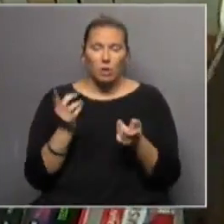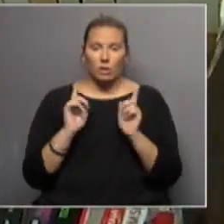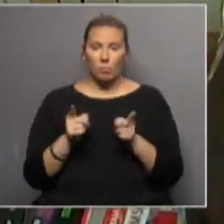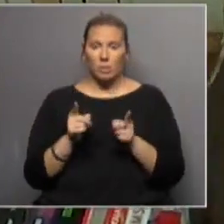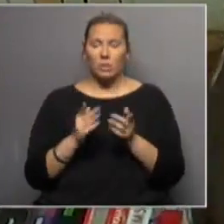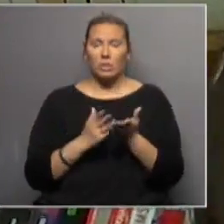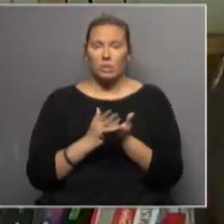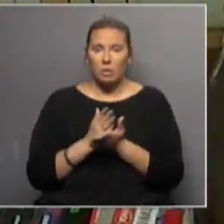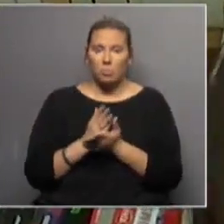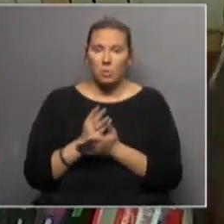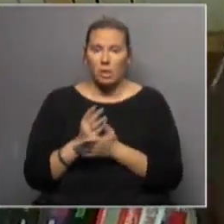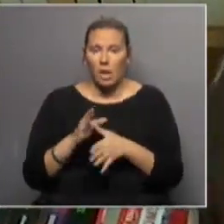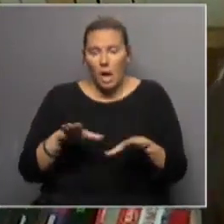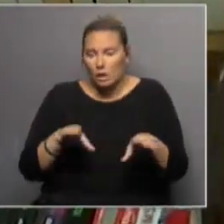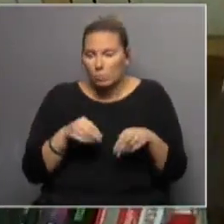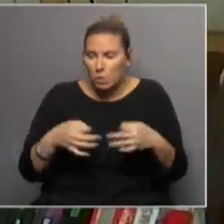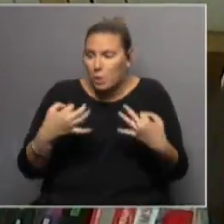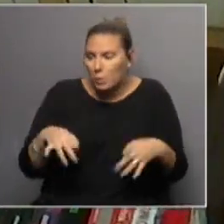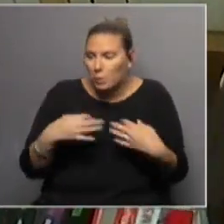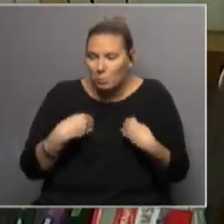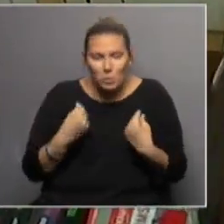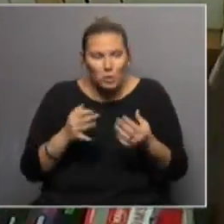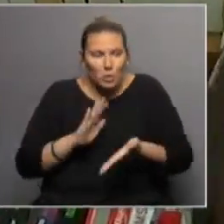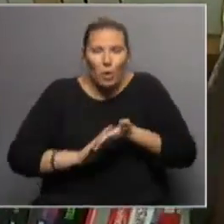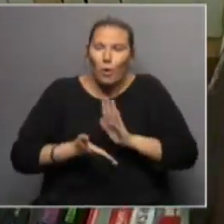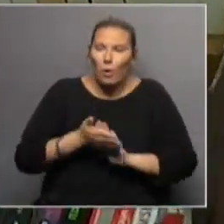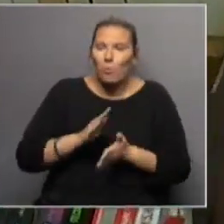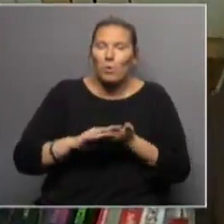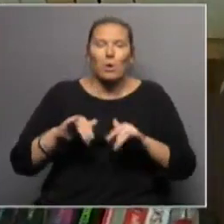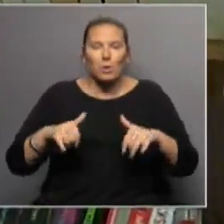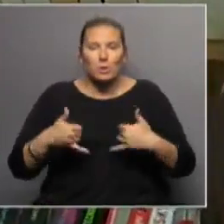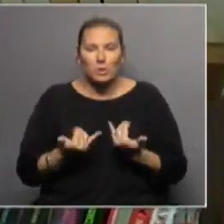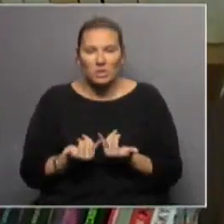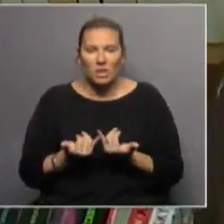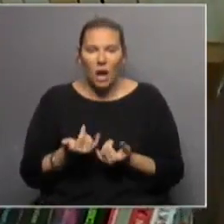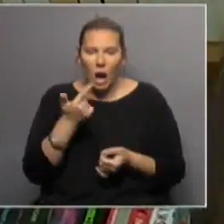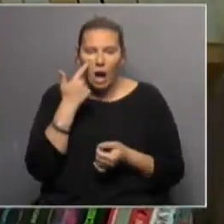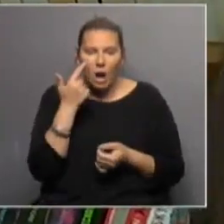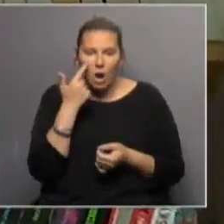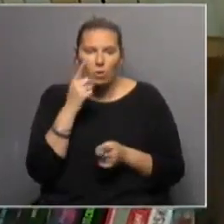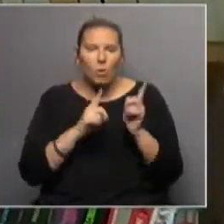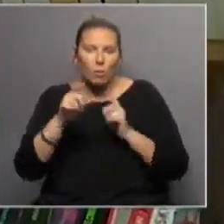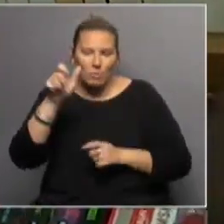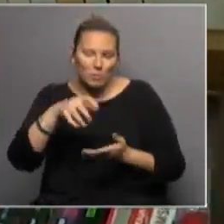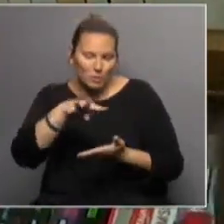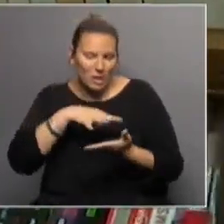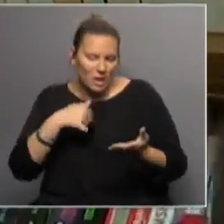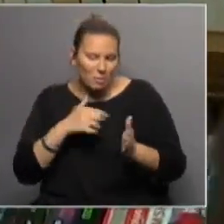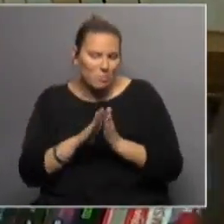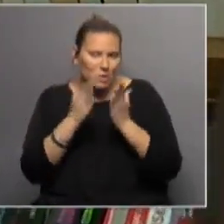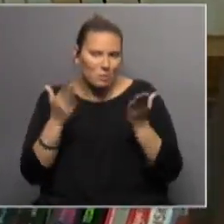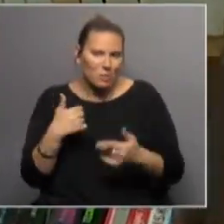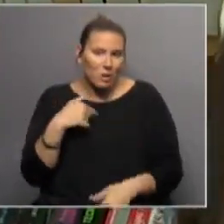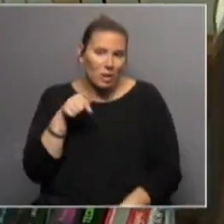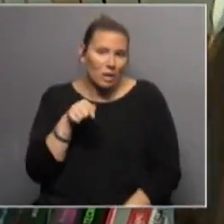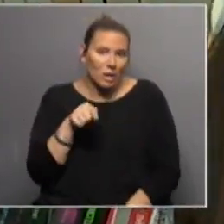siempre fui muy bienvenido y muy bien aceptado y ya de alguna manera me he conocido a algunos lectores de mi obra, que a mí la